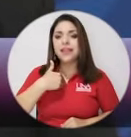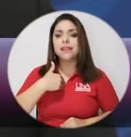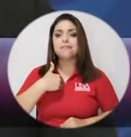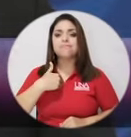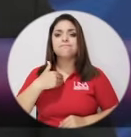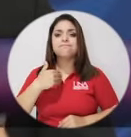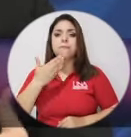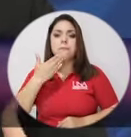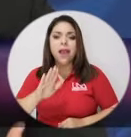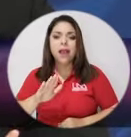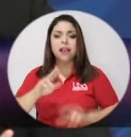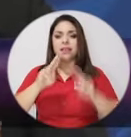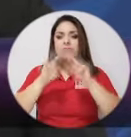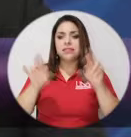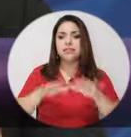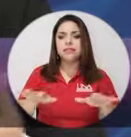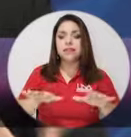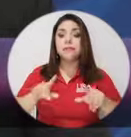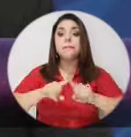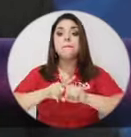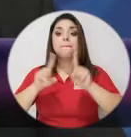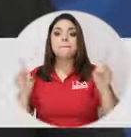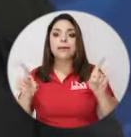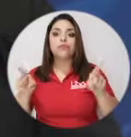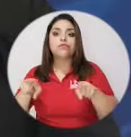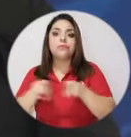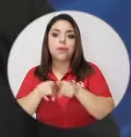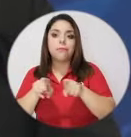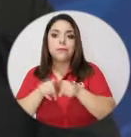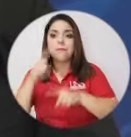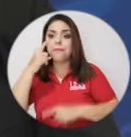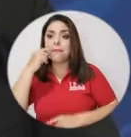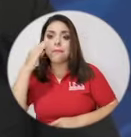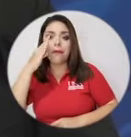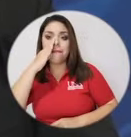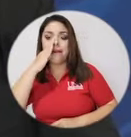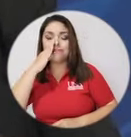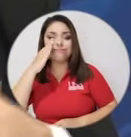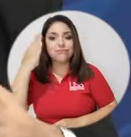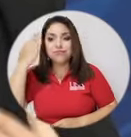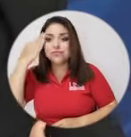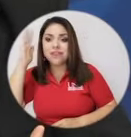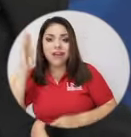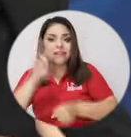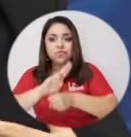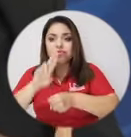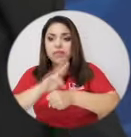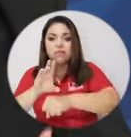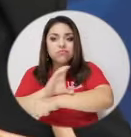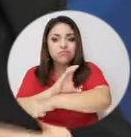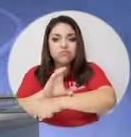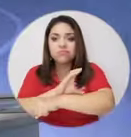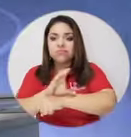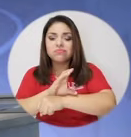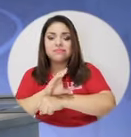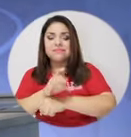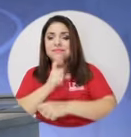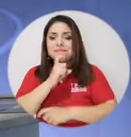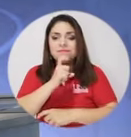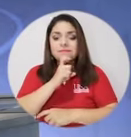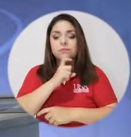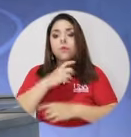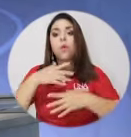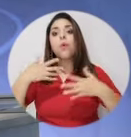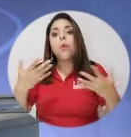baja conectividad, sino además un padre con una baja alfabetización tecnológica, va a tener una dificultad añadida